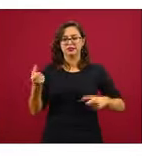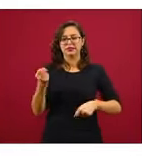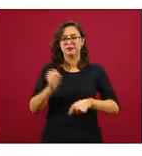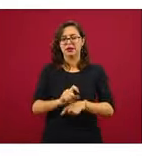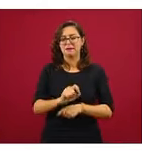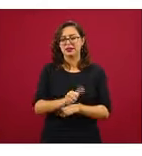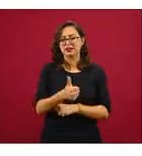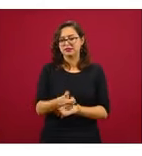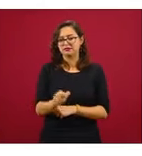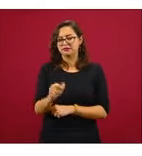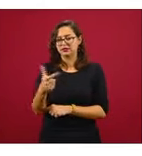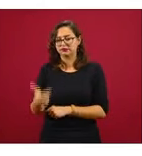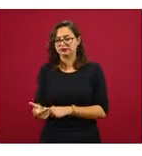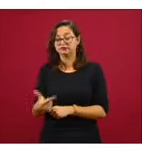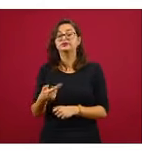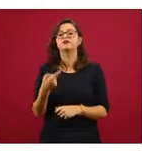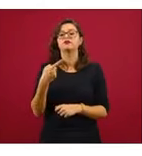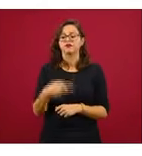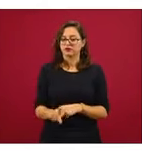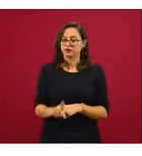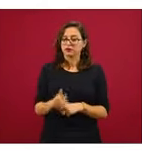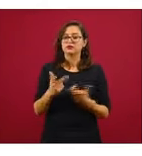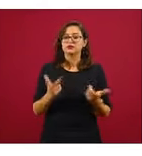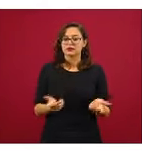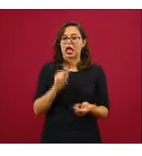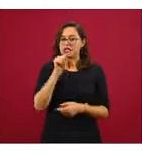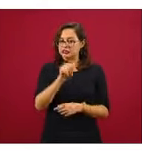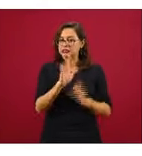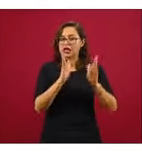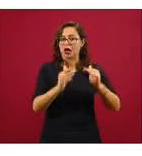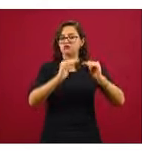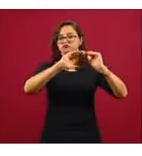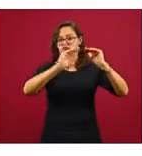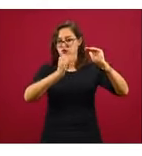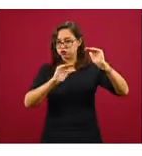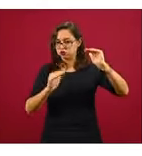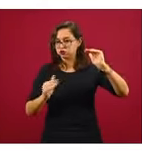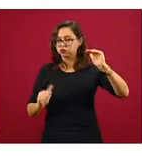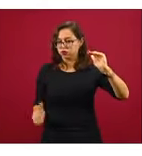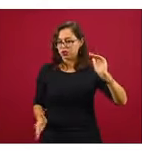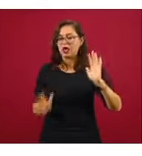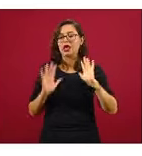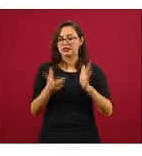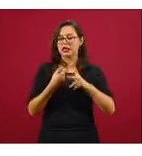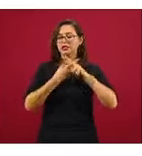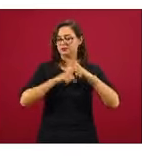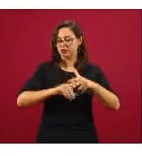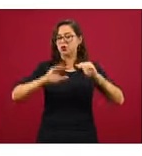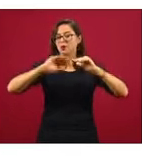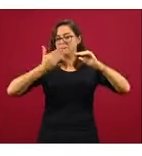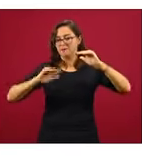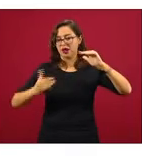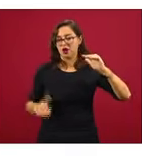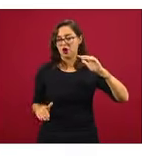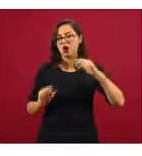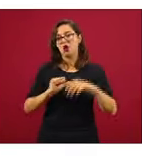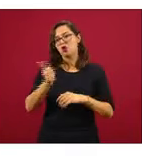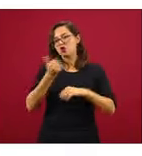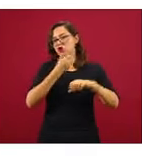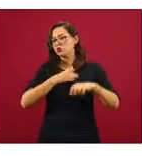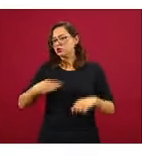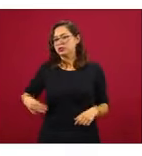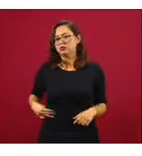27, aunque Gómez Palacio sí ha presentado un descenso mucho más importante en relación a lo que se ve en toda la